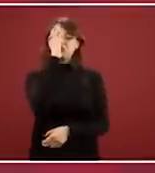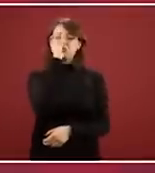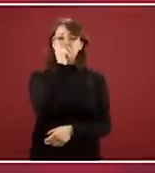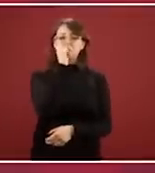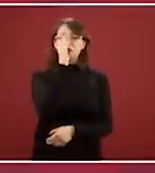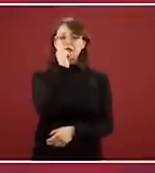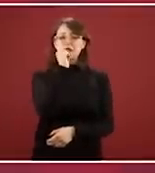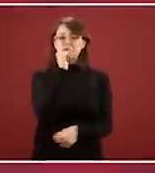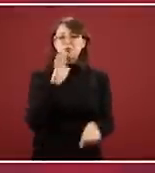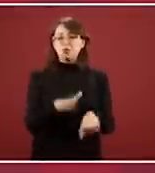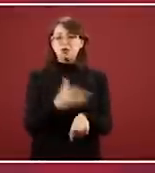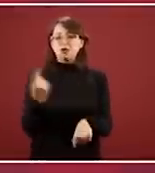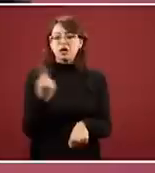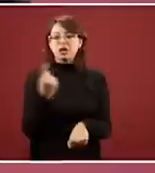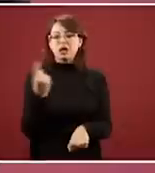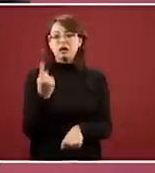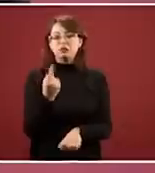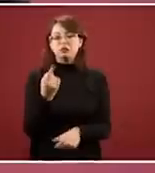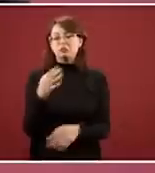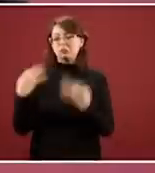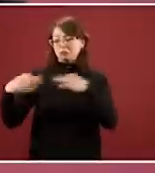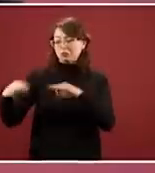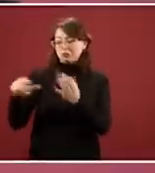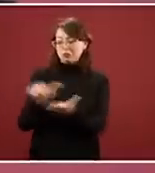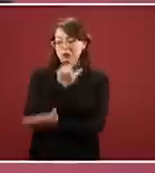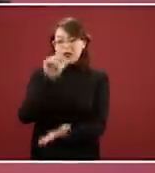solo con una ley.